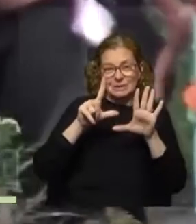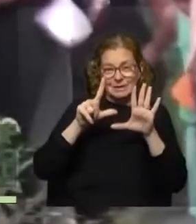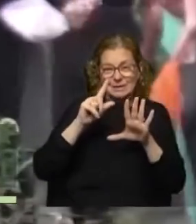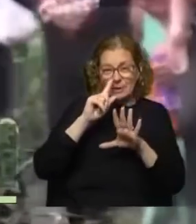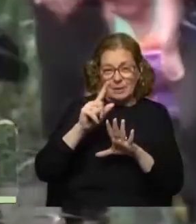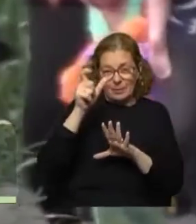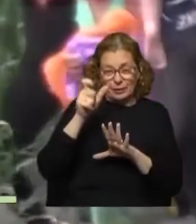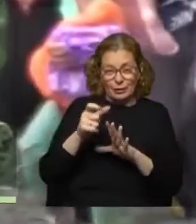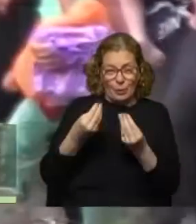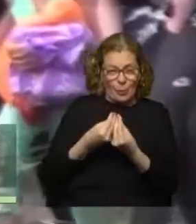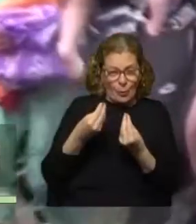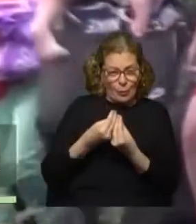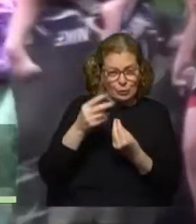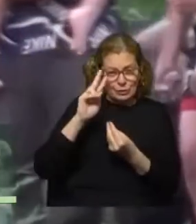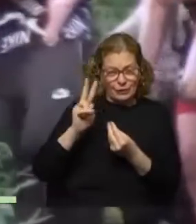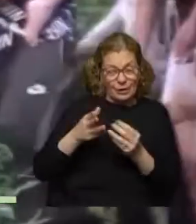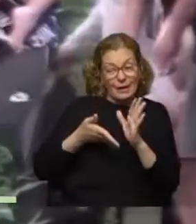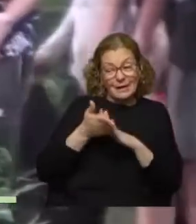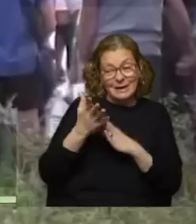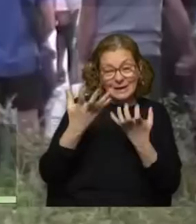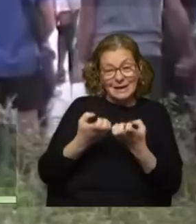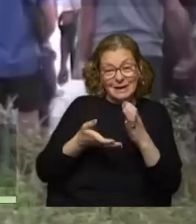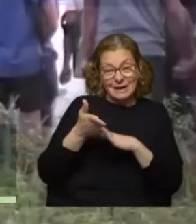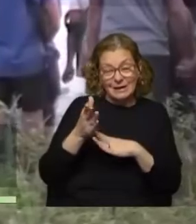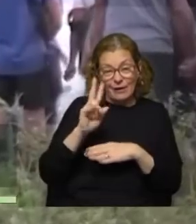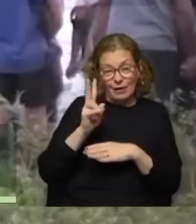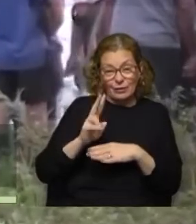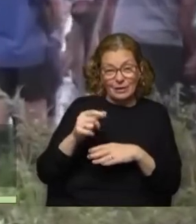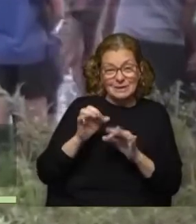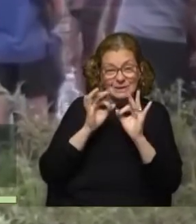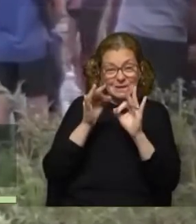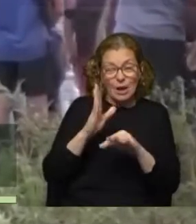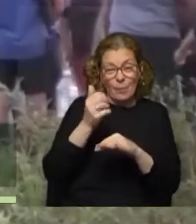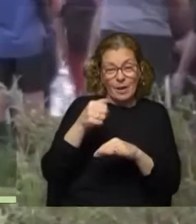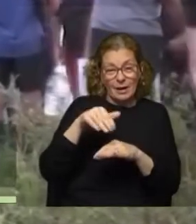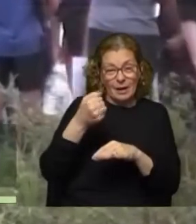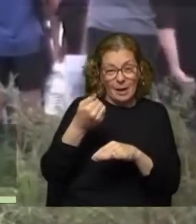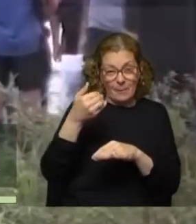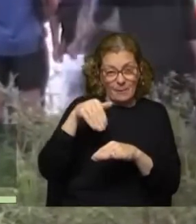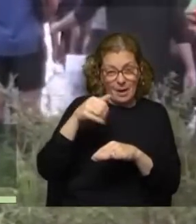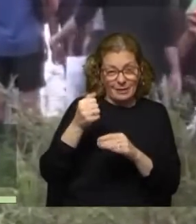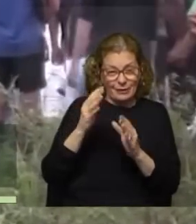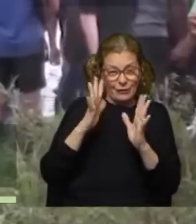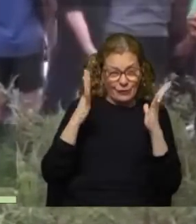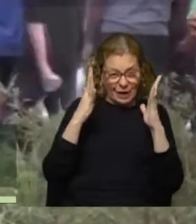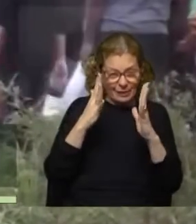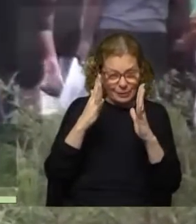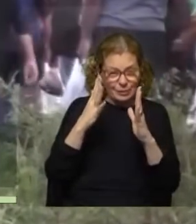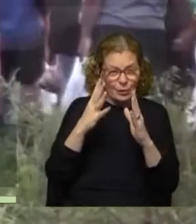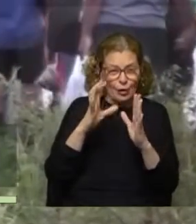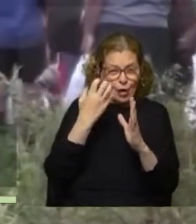la mayoría venezolanos que se dirigen a Estados Unidos han llegado este año a Panamá tras cruzar La Peligrosa selva fronteriza con Colombia